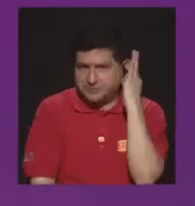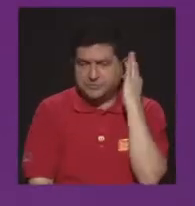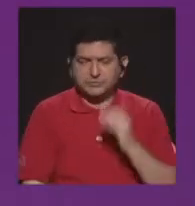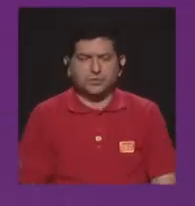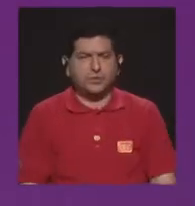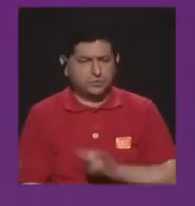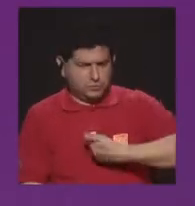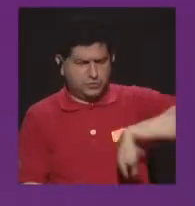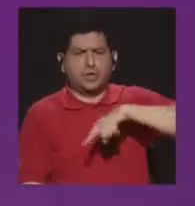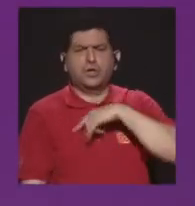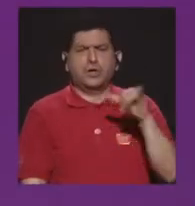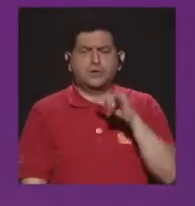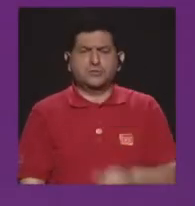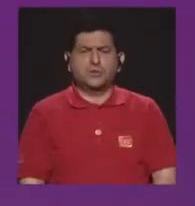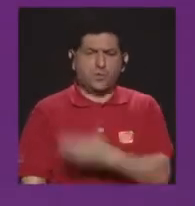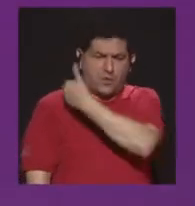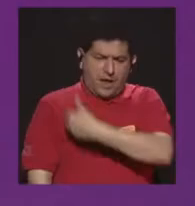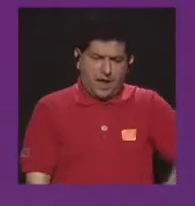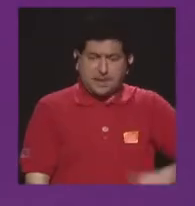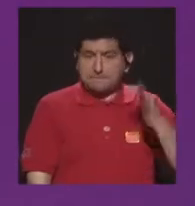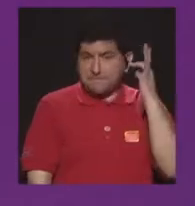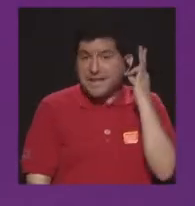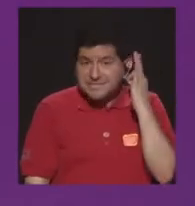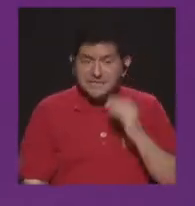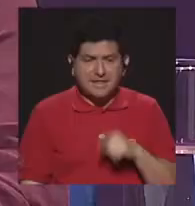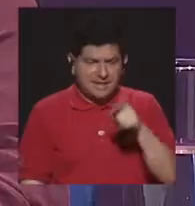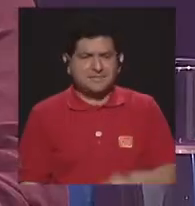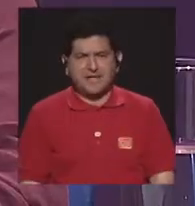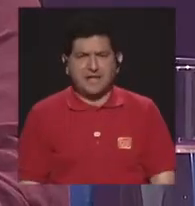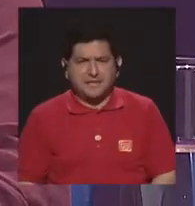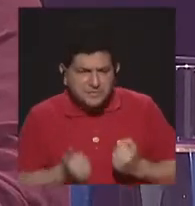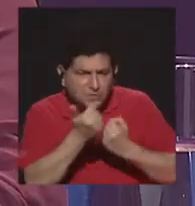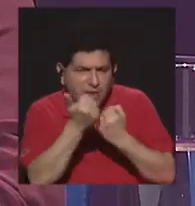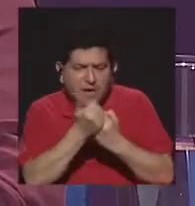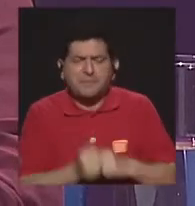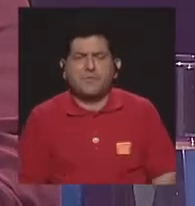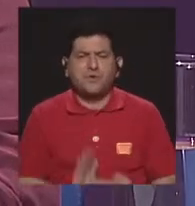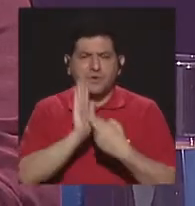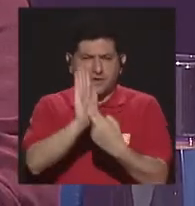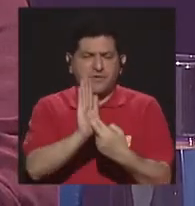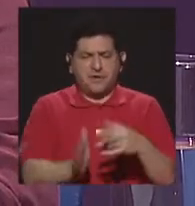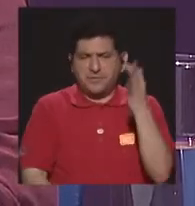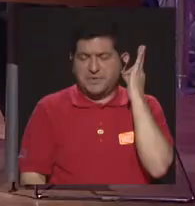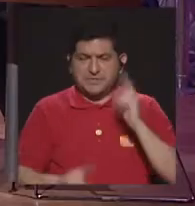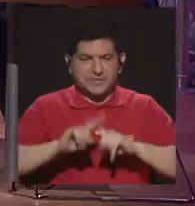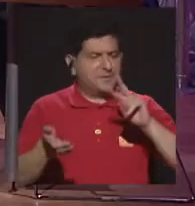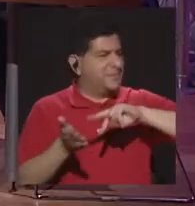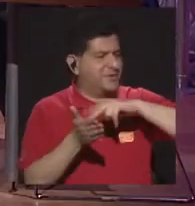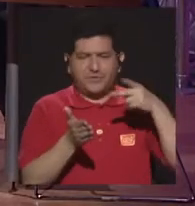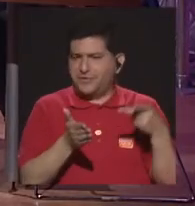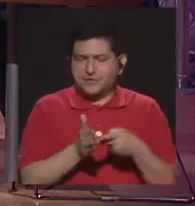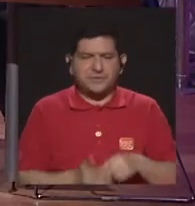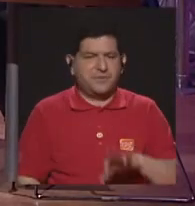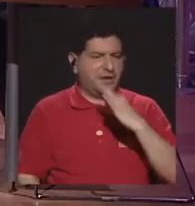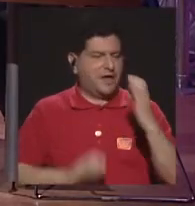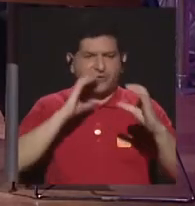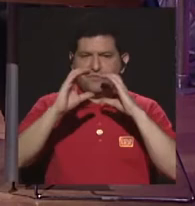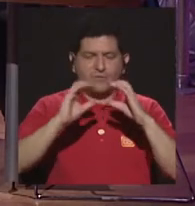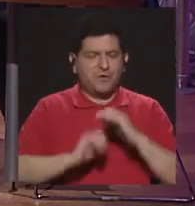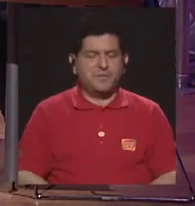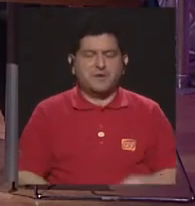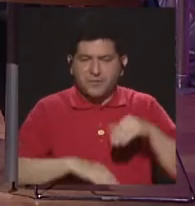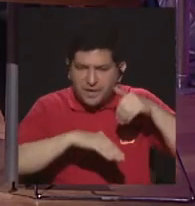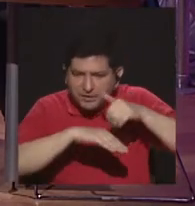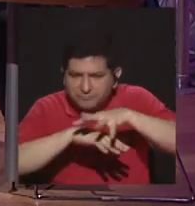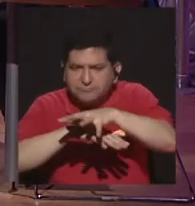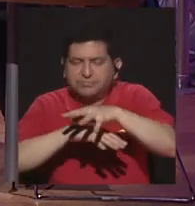y hemos tenido además una presidenta mujer que tracciona la representación femenina. Eso, sin embargo, no se trasladó a los medios de comunicación. lo cual